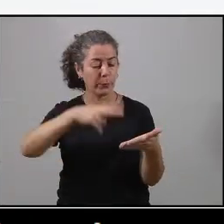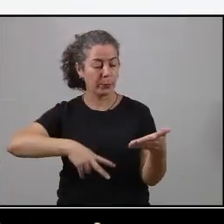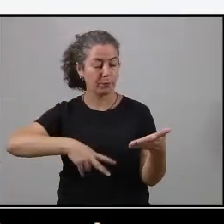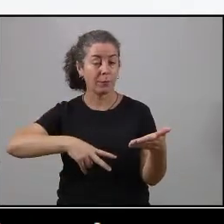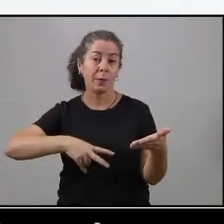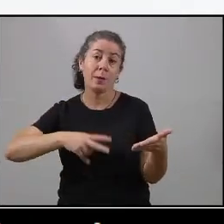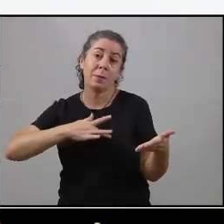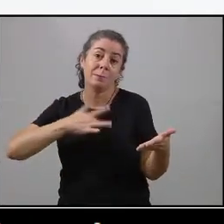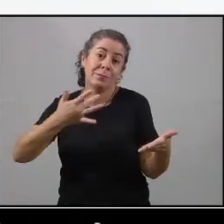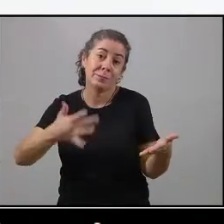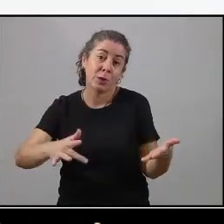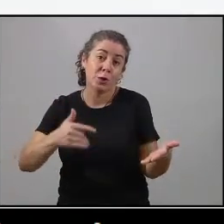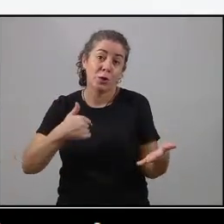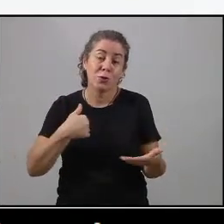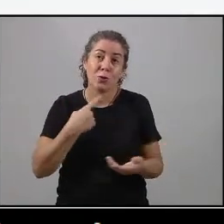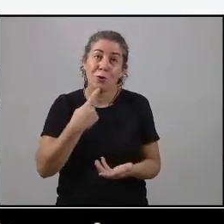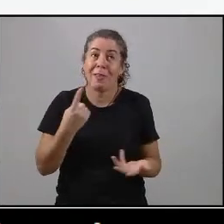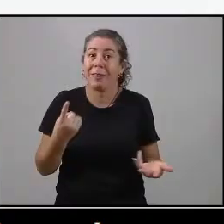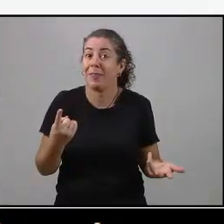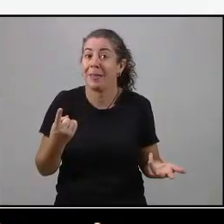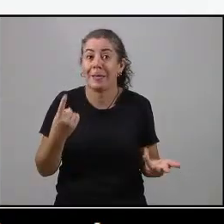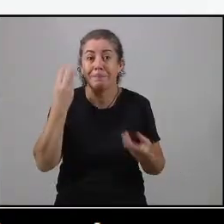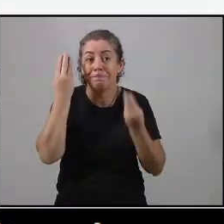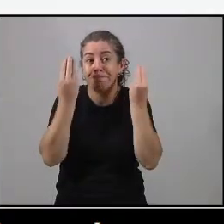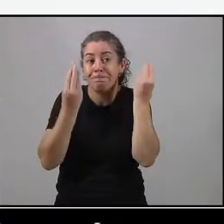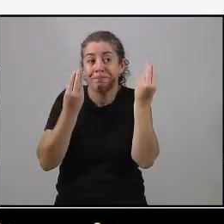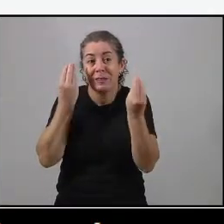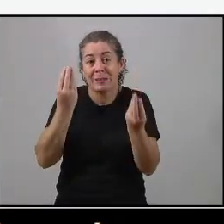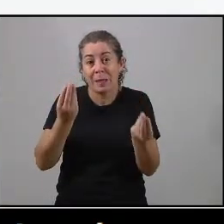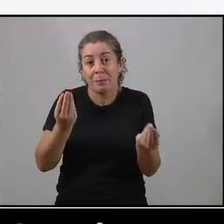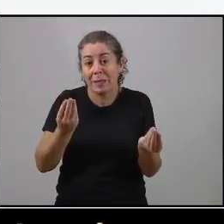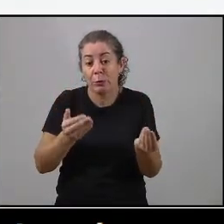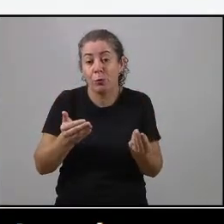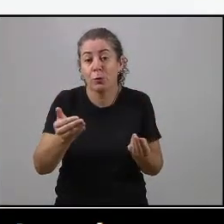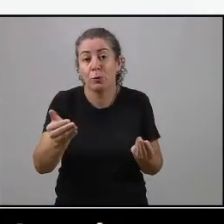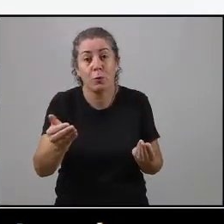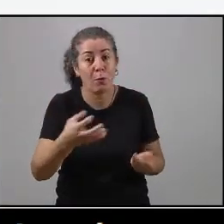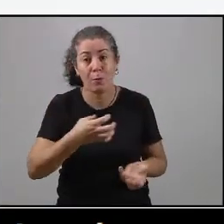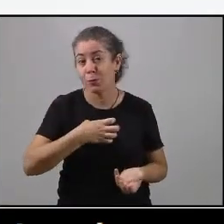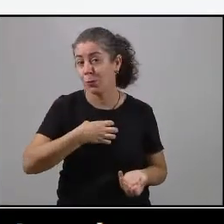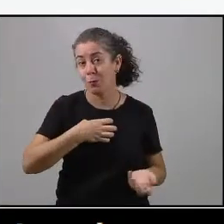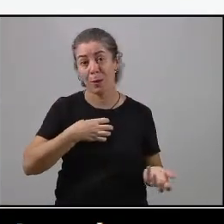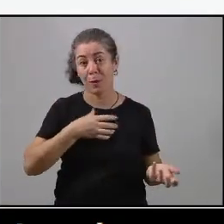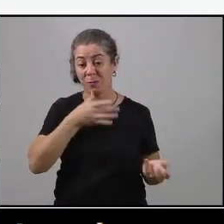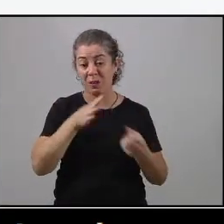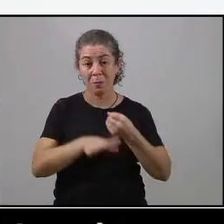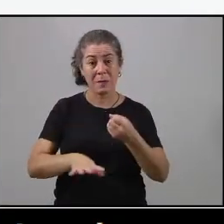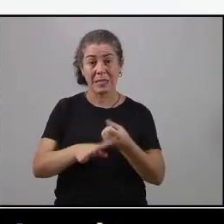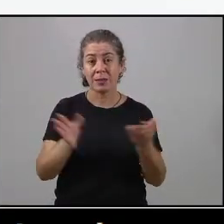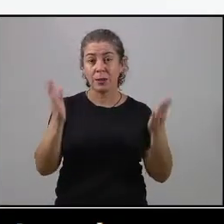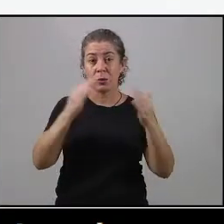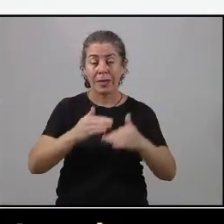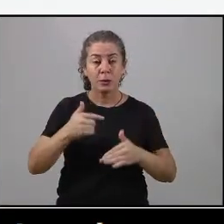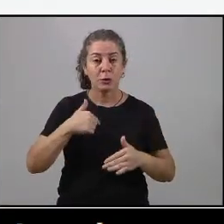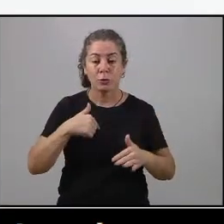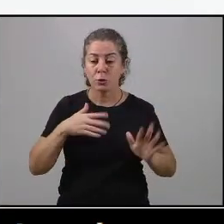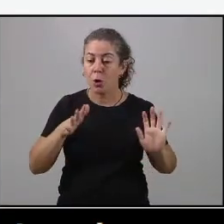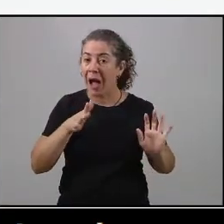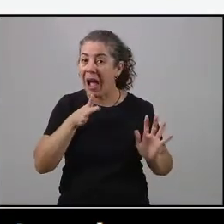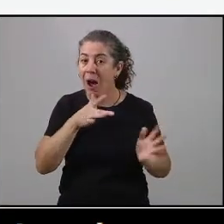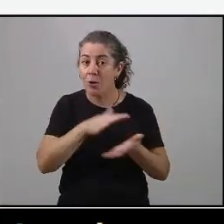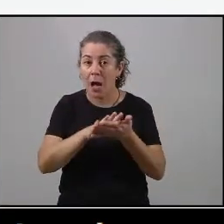Permítame que no haga un ejercicio de reflexión futura sin fundamento en el que pueda pronunciarme acerca de esos